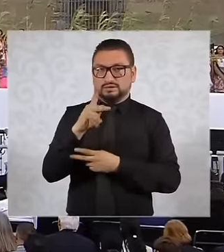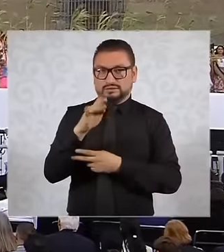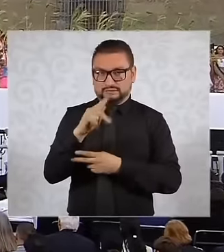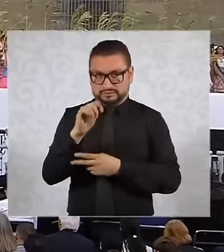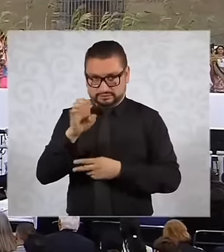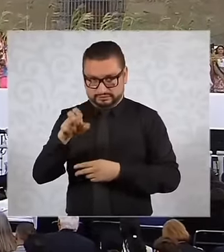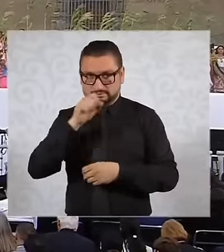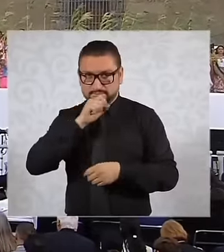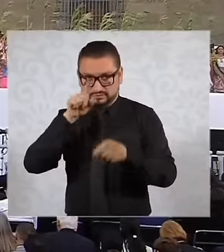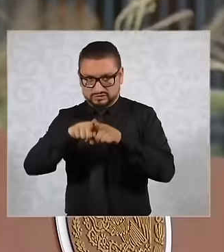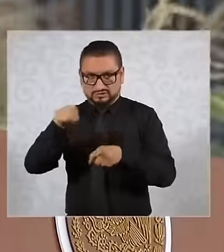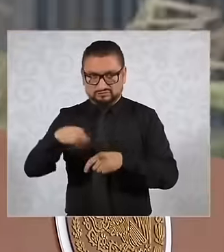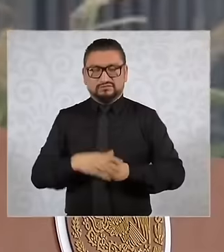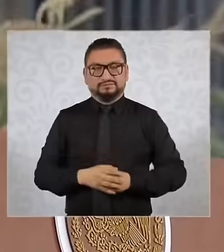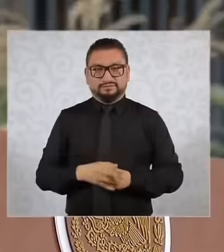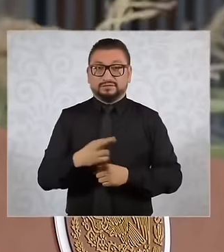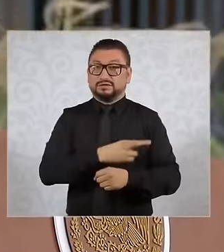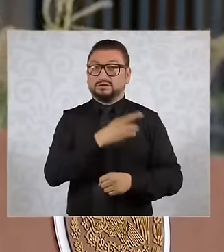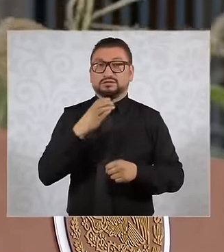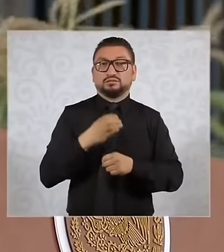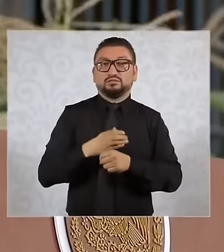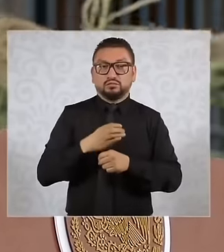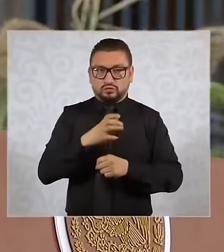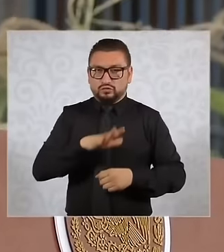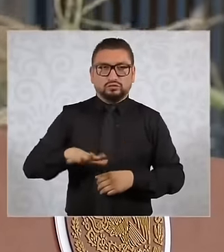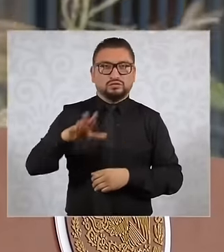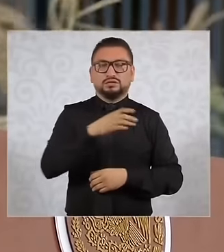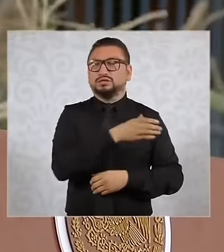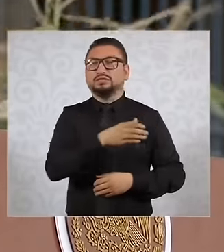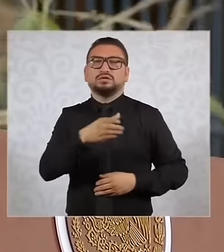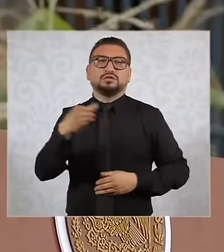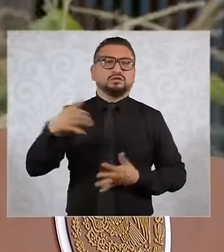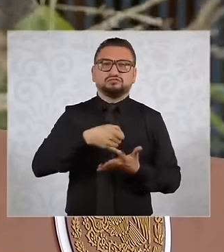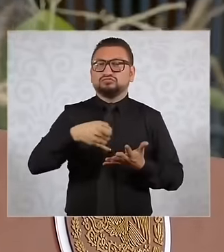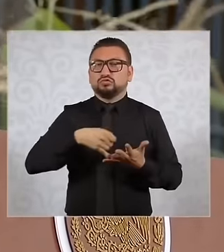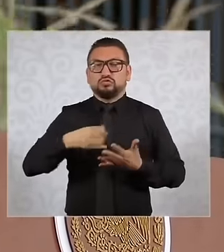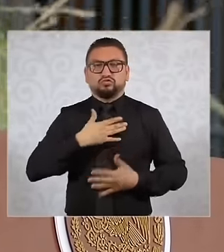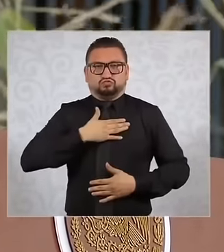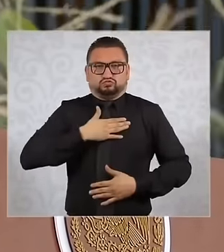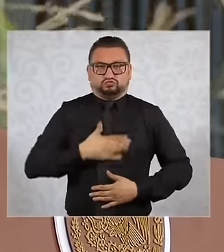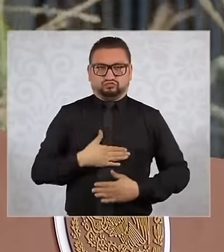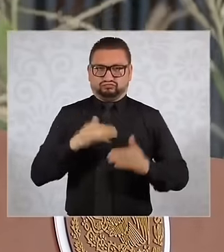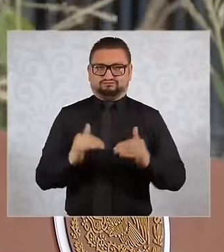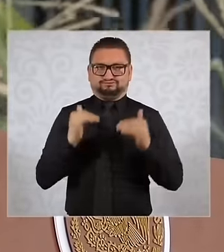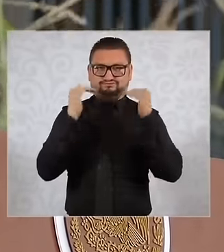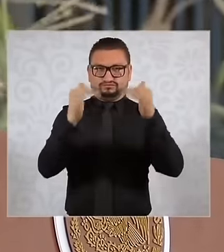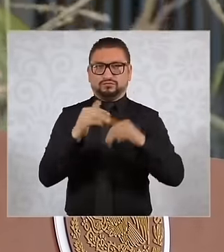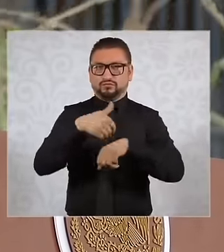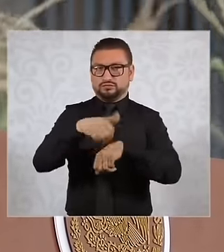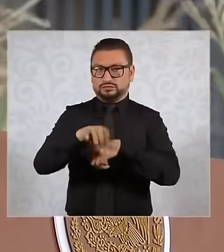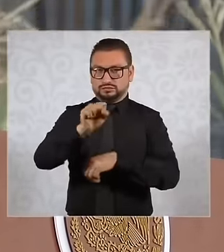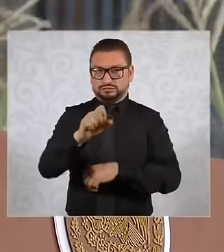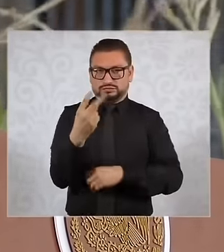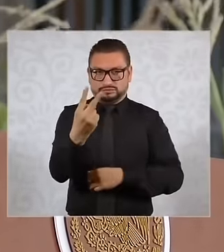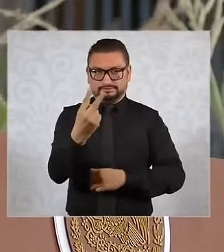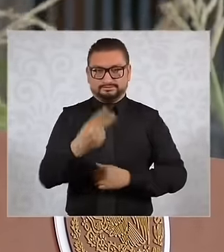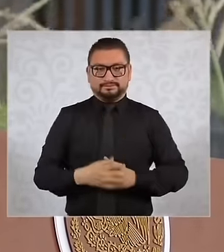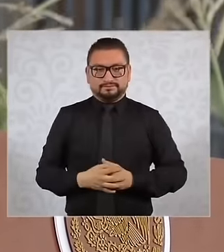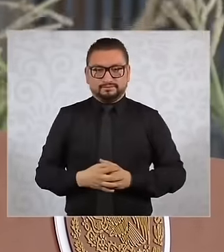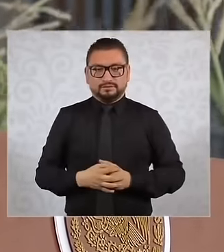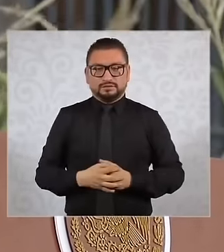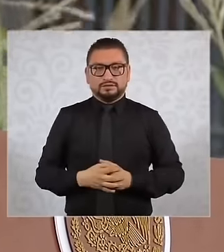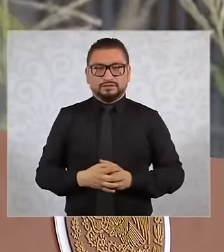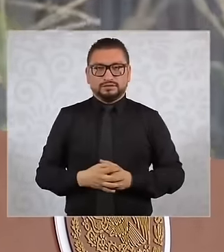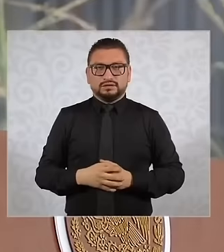República rural, justa y soberana. 62.